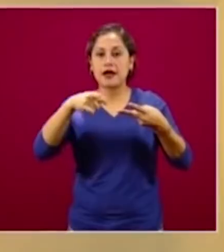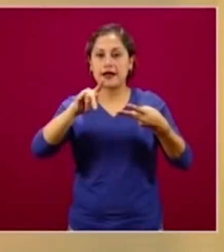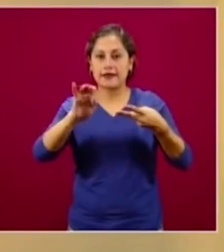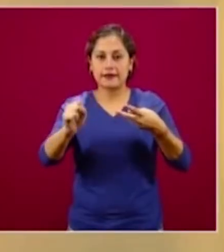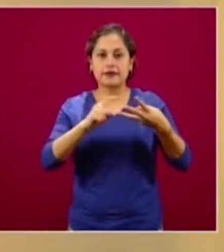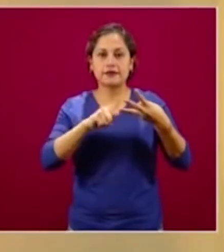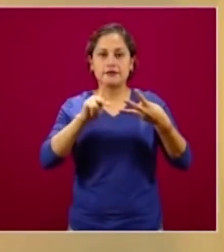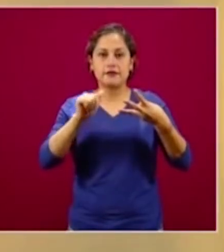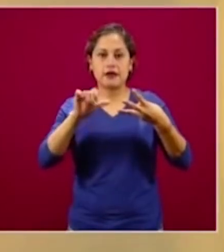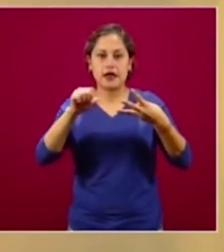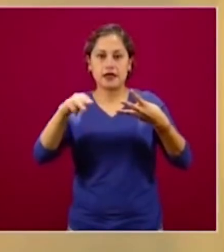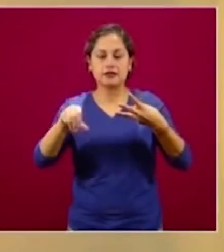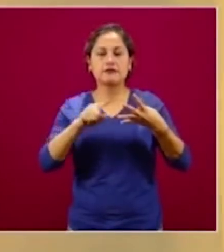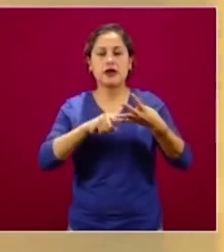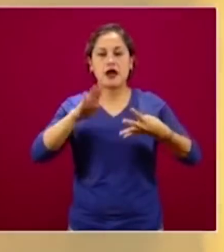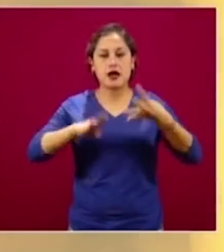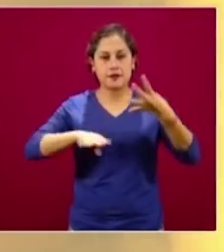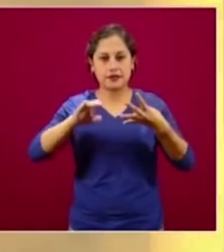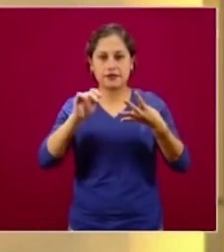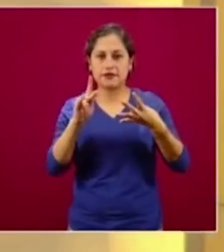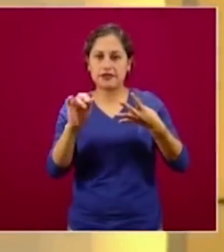algunos casos crioprecipitados.